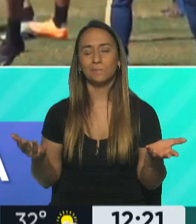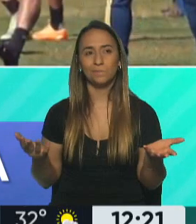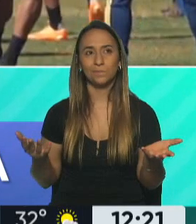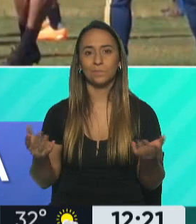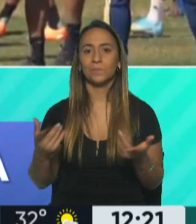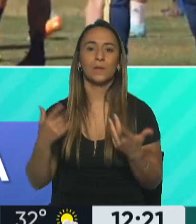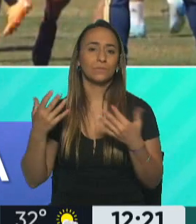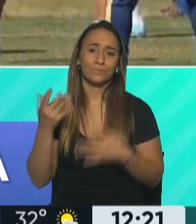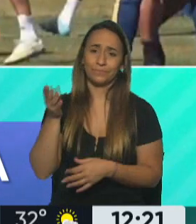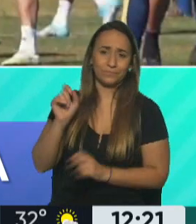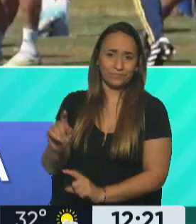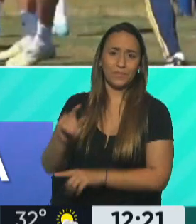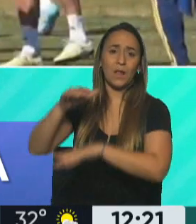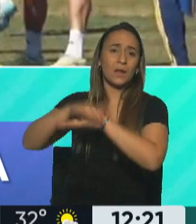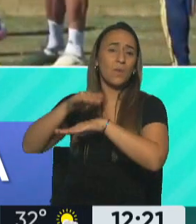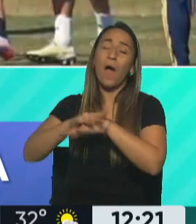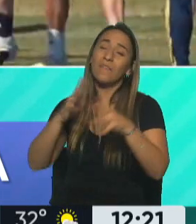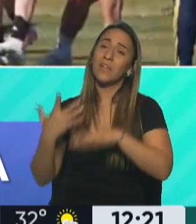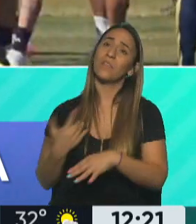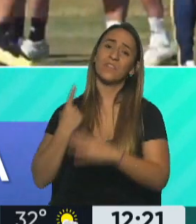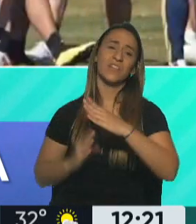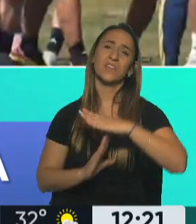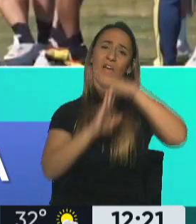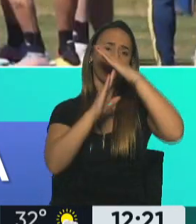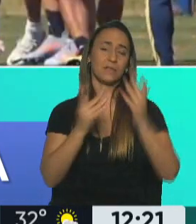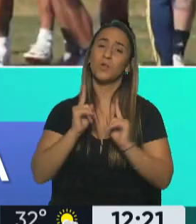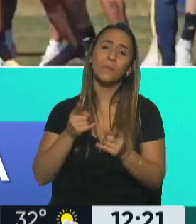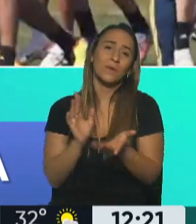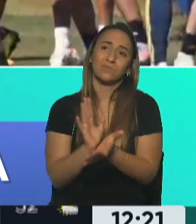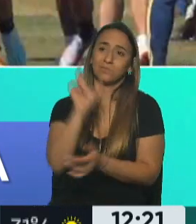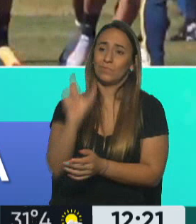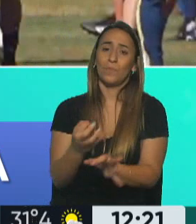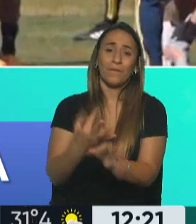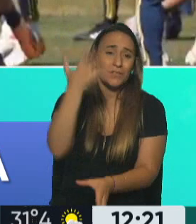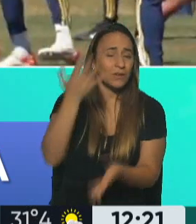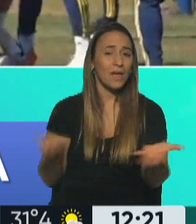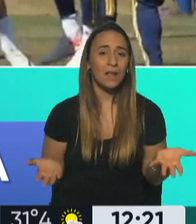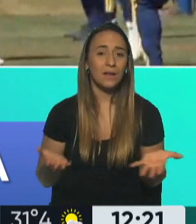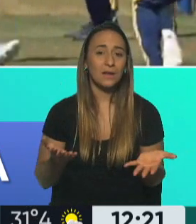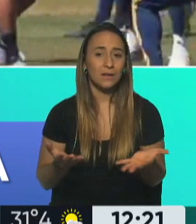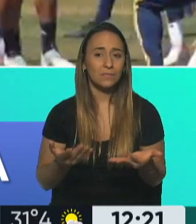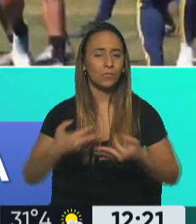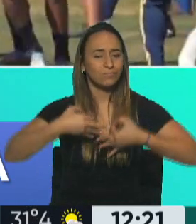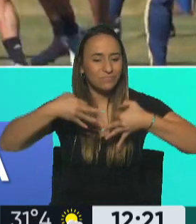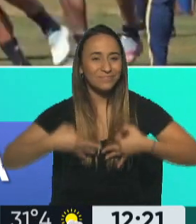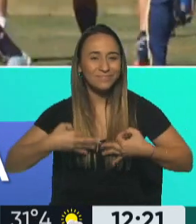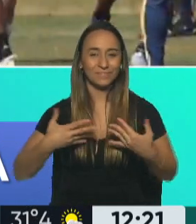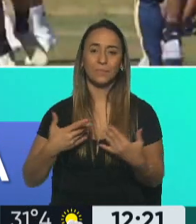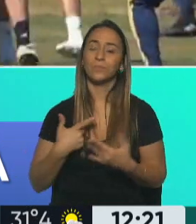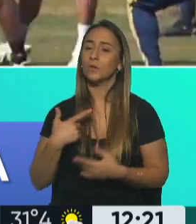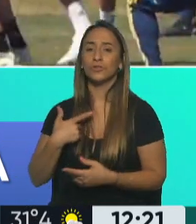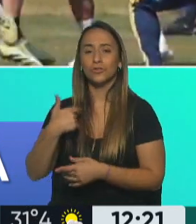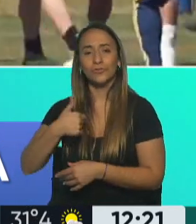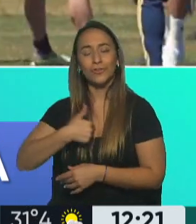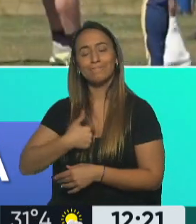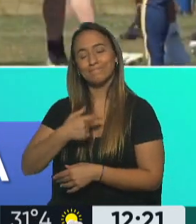responsabilidad que muchas veces no tienen los dirigentes yo te digo que es profesionalismo también porque vos tenés que tener la ética de decir primero hablé con un club